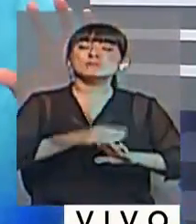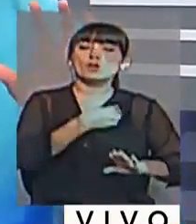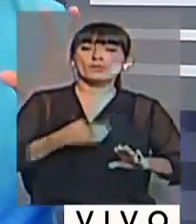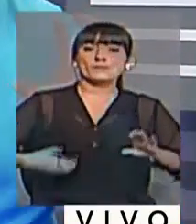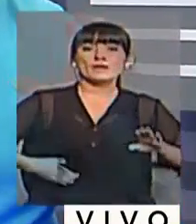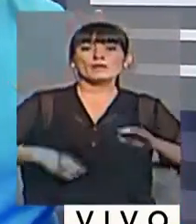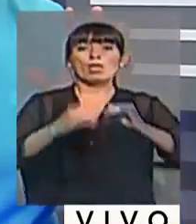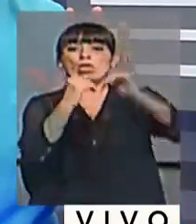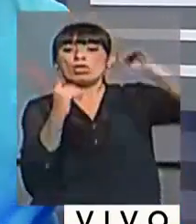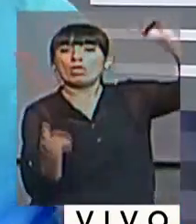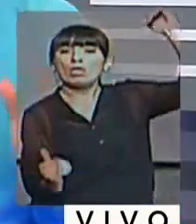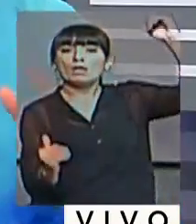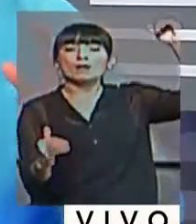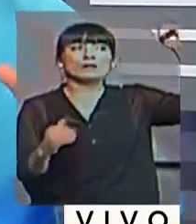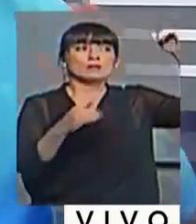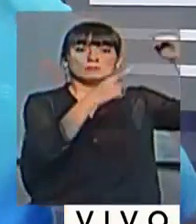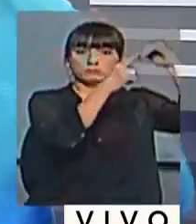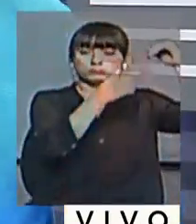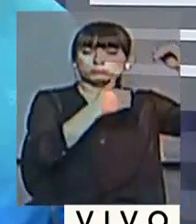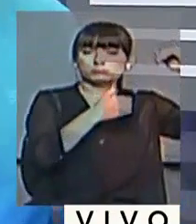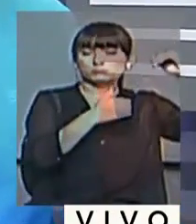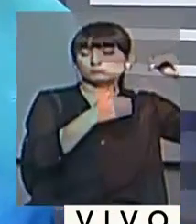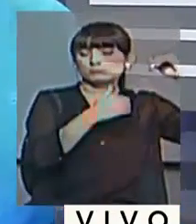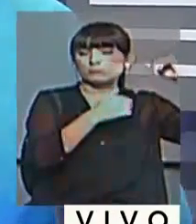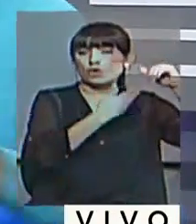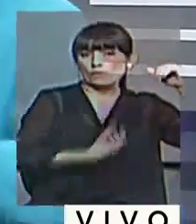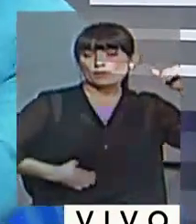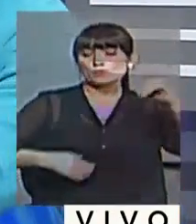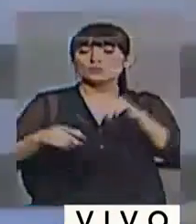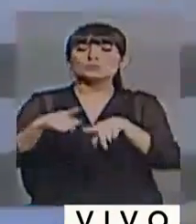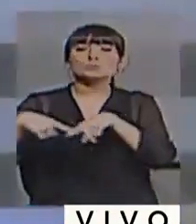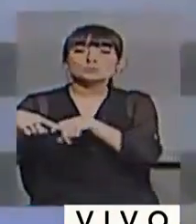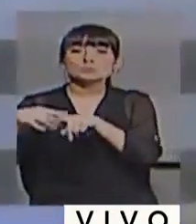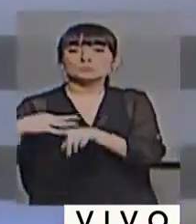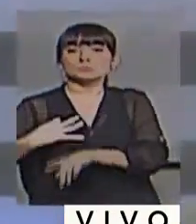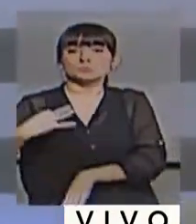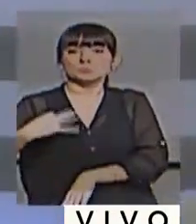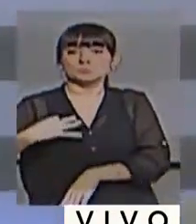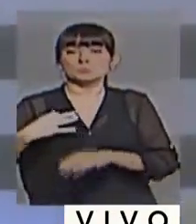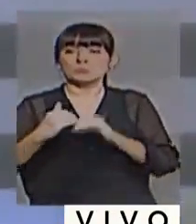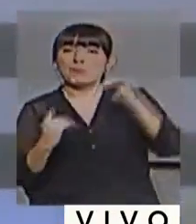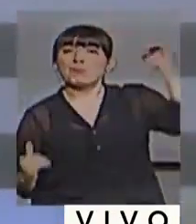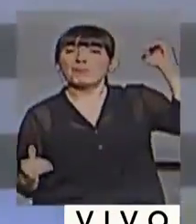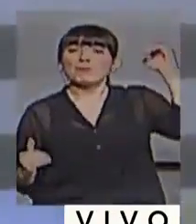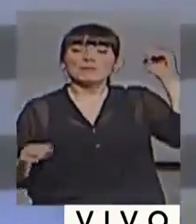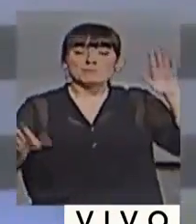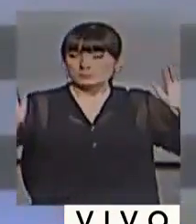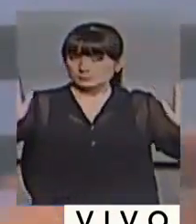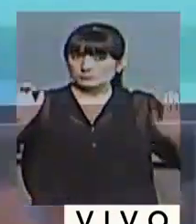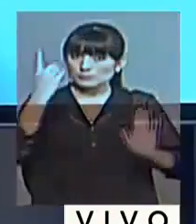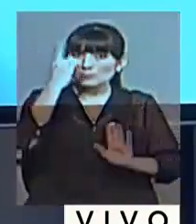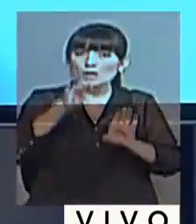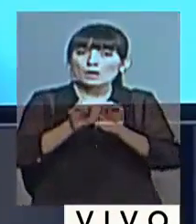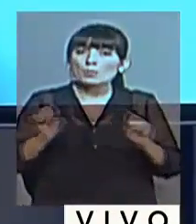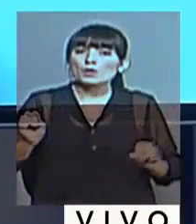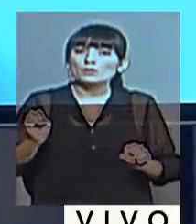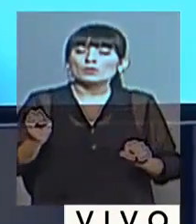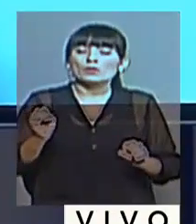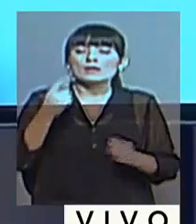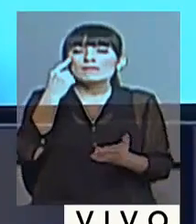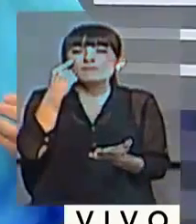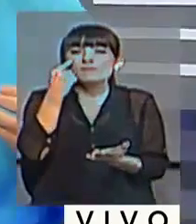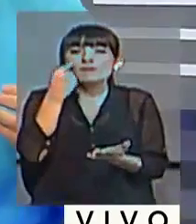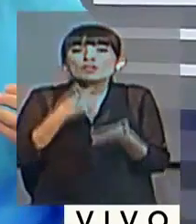de la ciudadanía. Entonces, yo digo, primero, pongámonos de acuerdo y diagnostiquemos de verdad dónde estamos